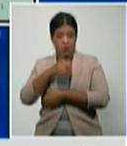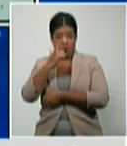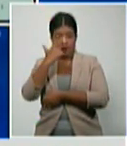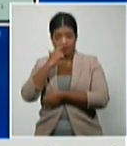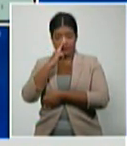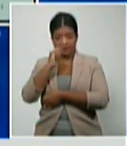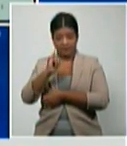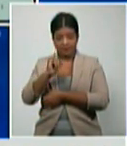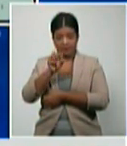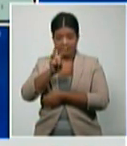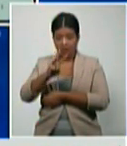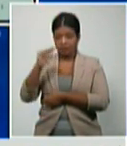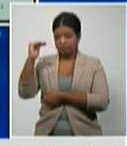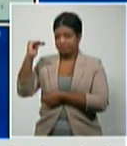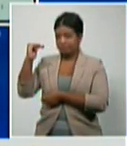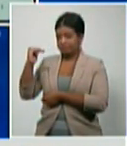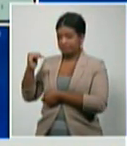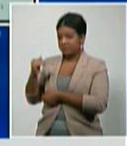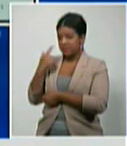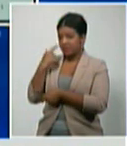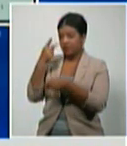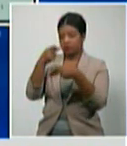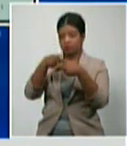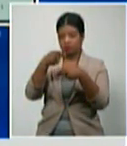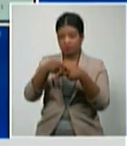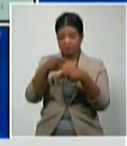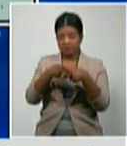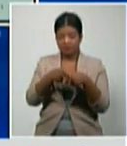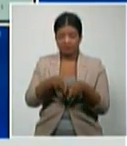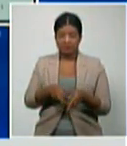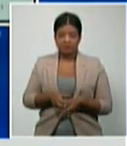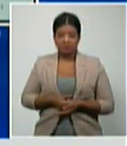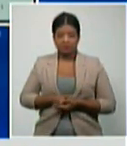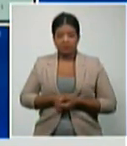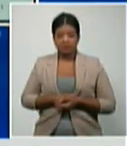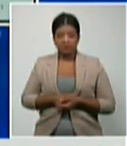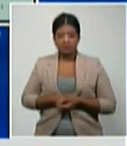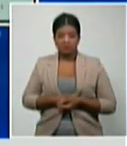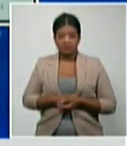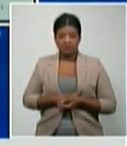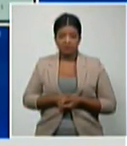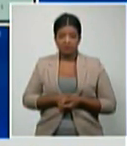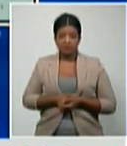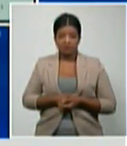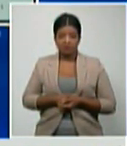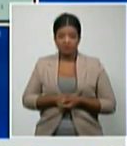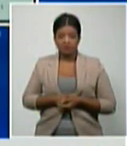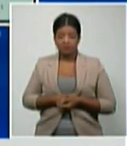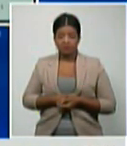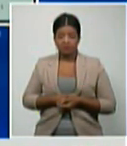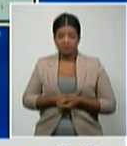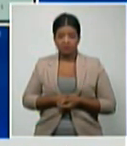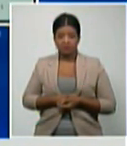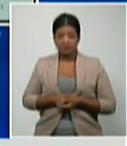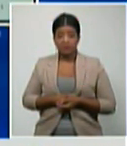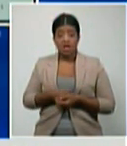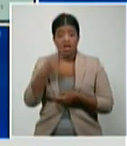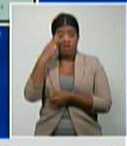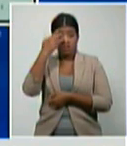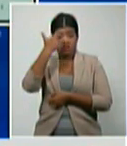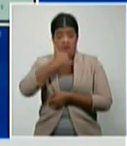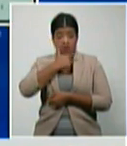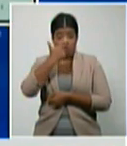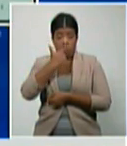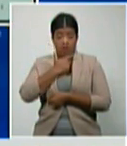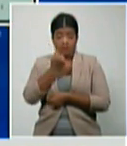Ranchuelo 1, Sagua 1 y Manicaragua 1. En el caso de Ciego de Ávila se diagnostica un solo